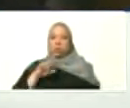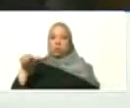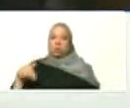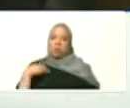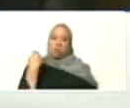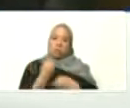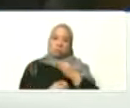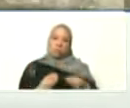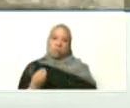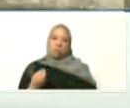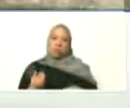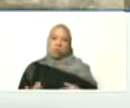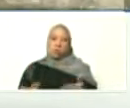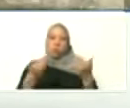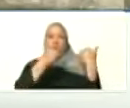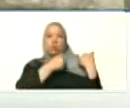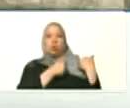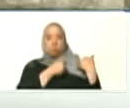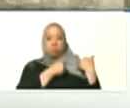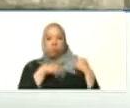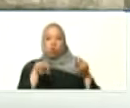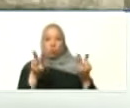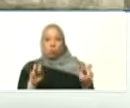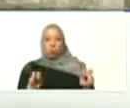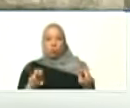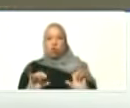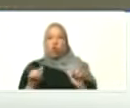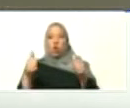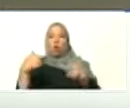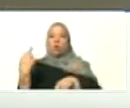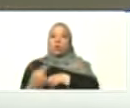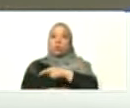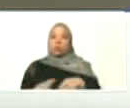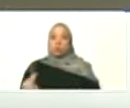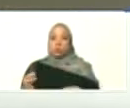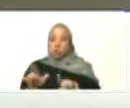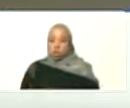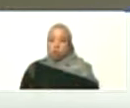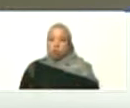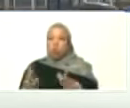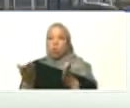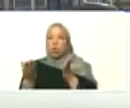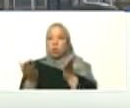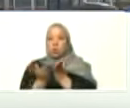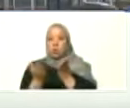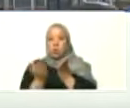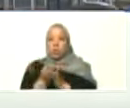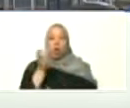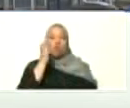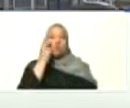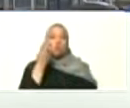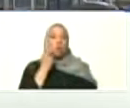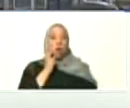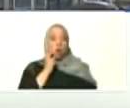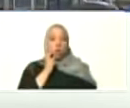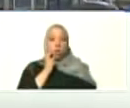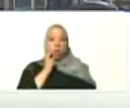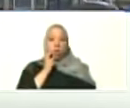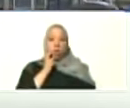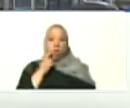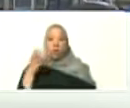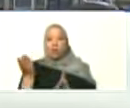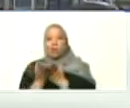vamos a ver el renacimiento del Cárdenas Saavedra, del Chocolate, y con la